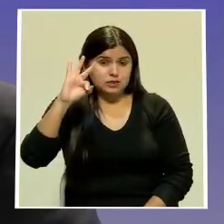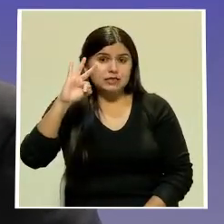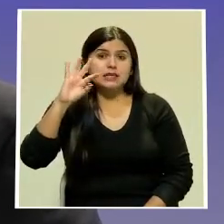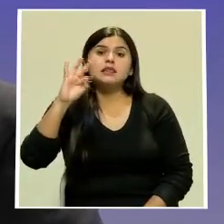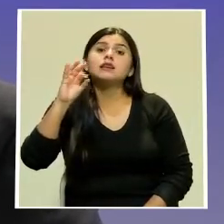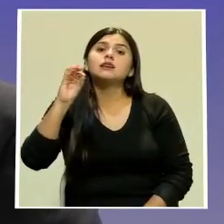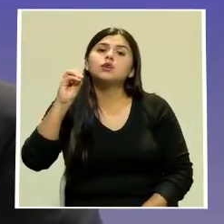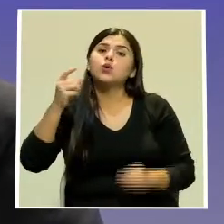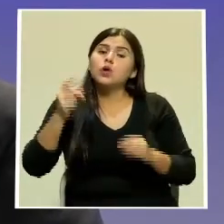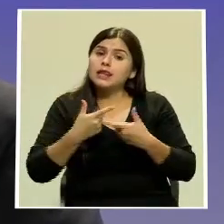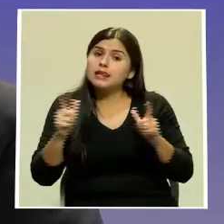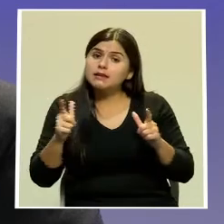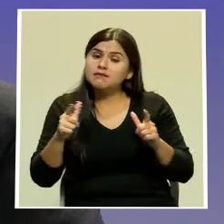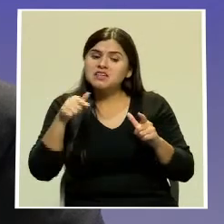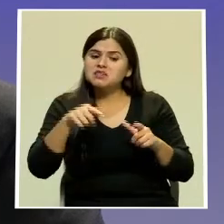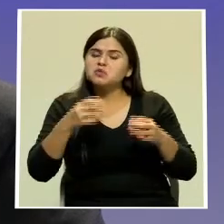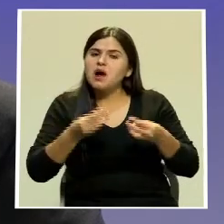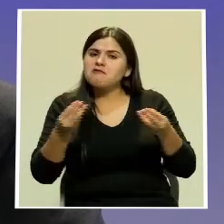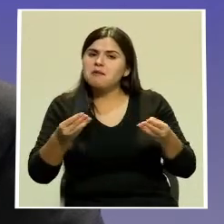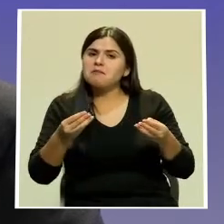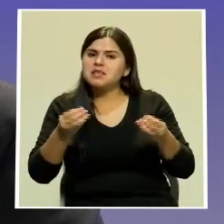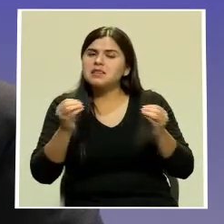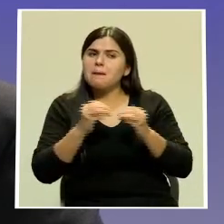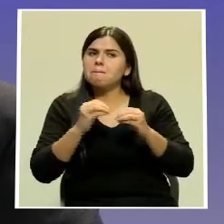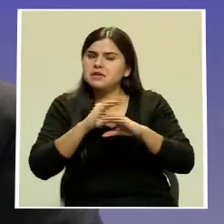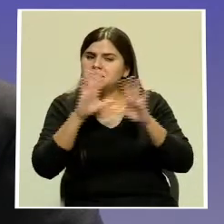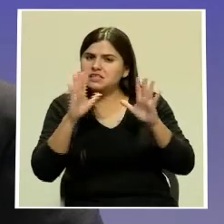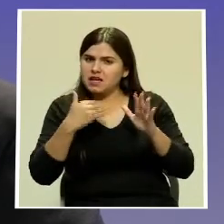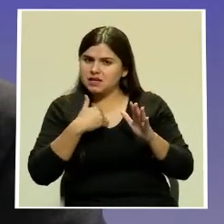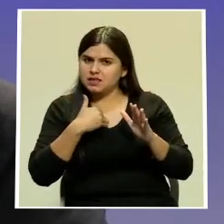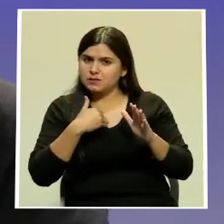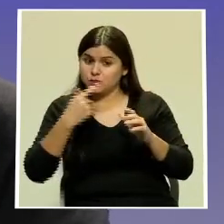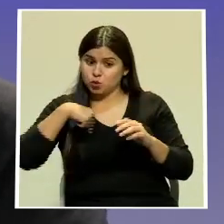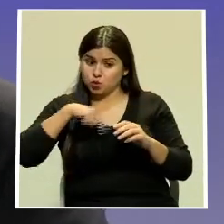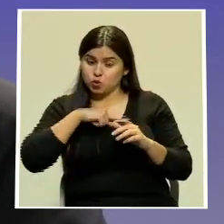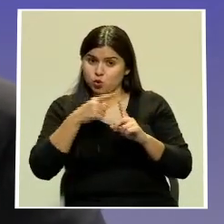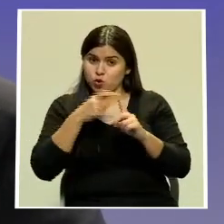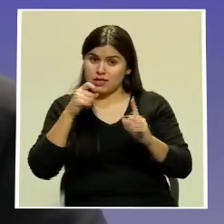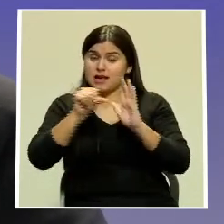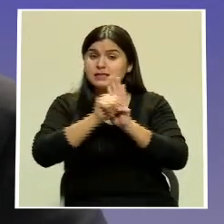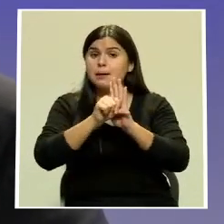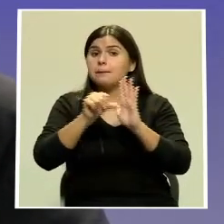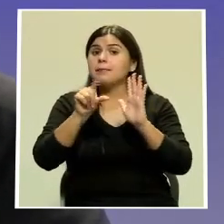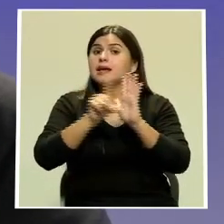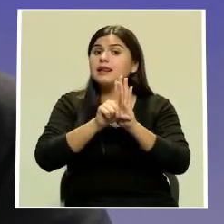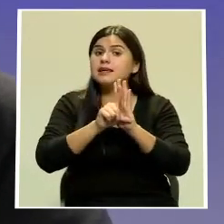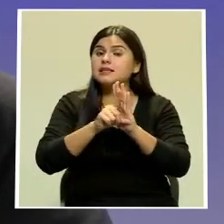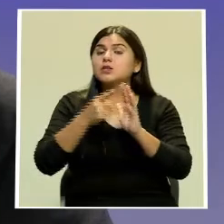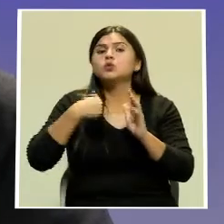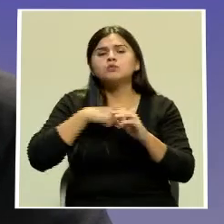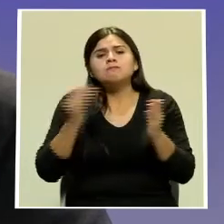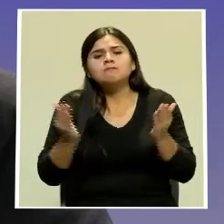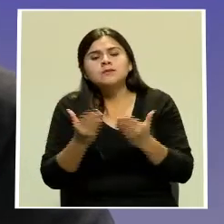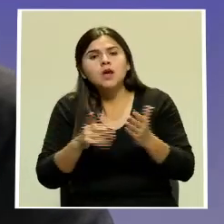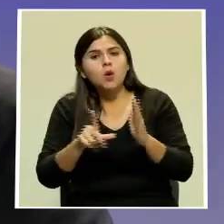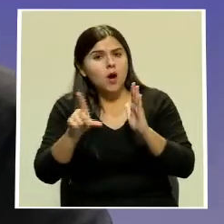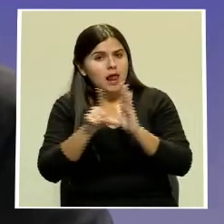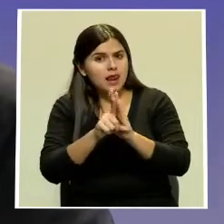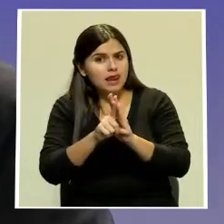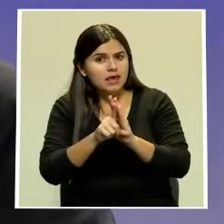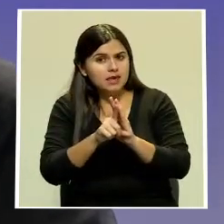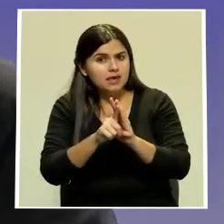empleo que hay claras. Nosotros desde la Asamblea Legislativa en el periodo pasado impulsamos una ley en donde bajó el